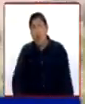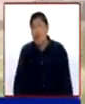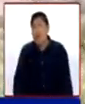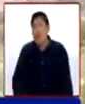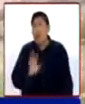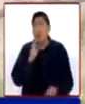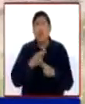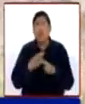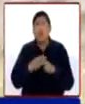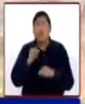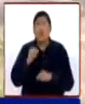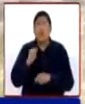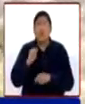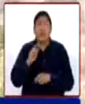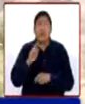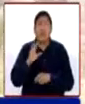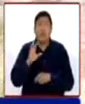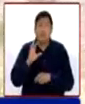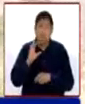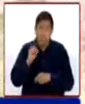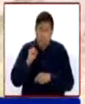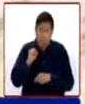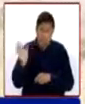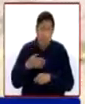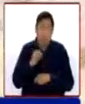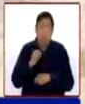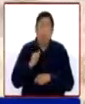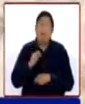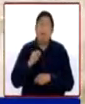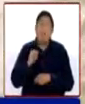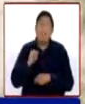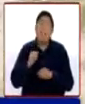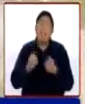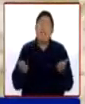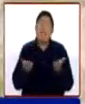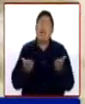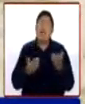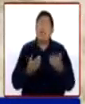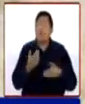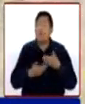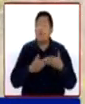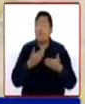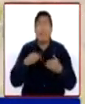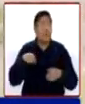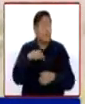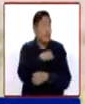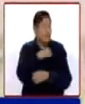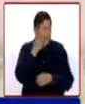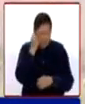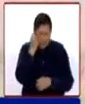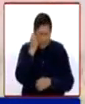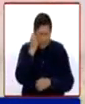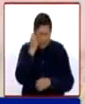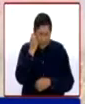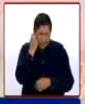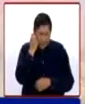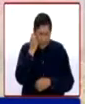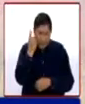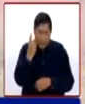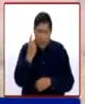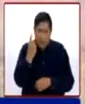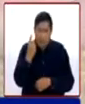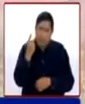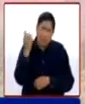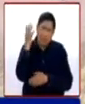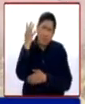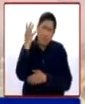¿Su nombre cuál es? Marcos Mamani. Don Marcos. ¿Hasta dónde vamos a subir, don Marcos? Vamos a subir hasta... Hay una